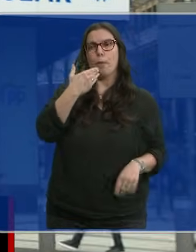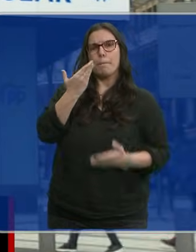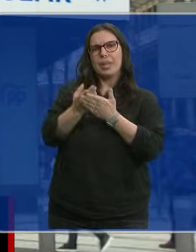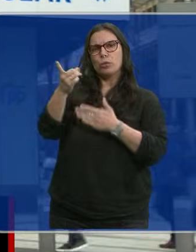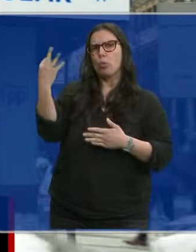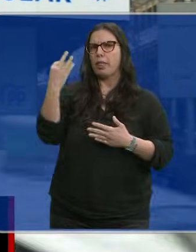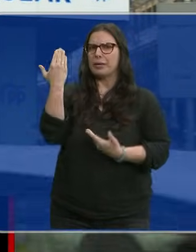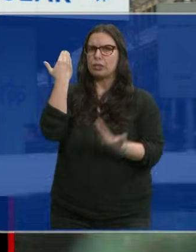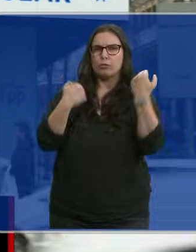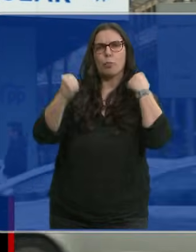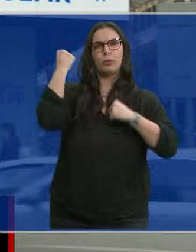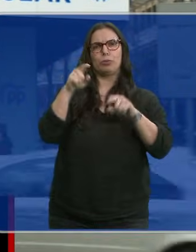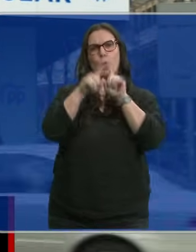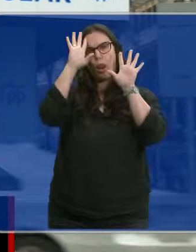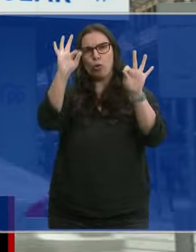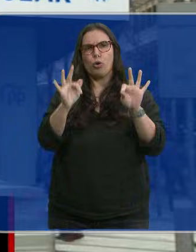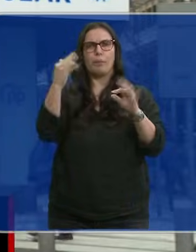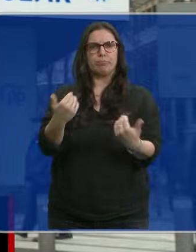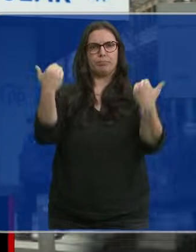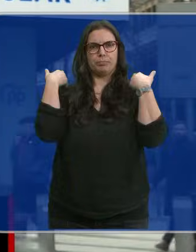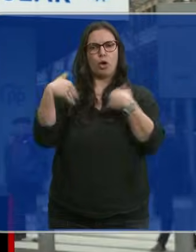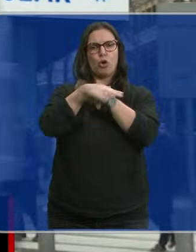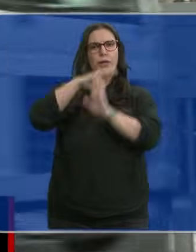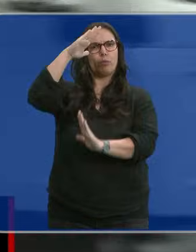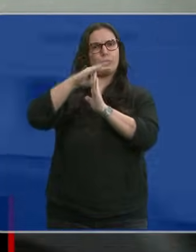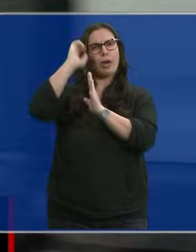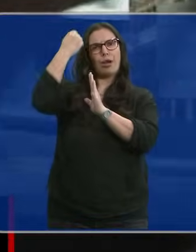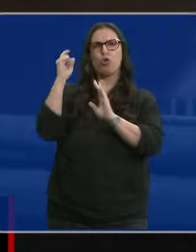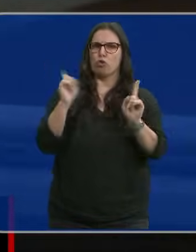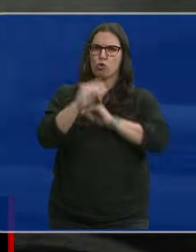que actúe con responsabilidad y coherencia y que no bloquee el gobierno en Aragón.